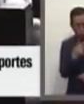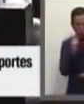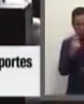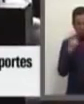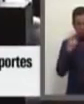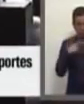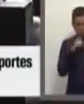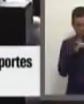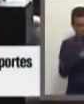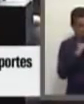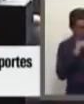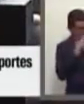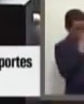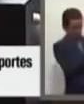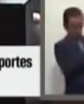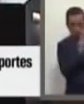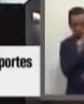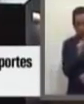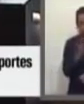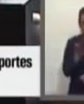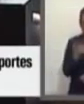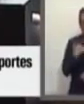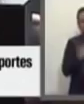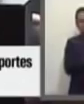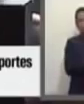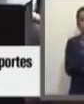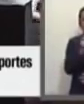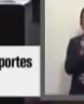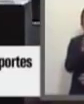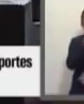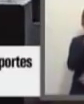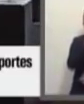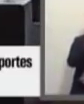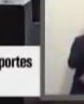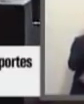ayudarlo. No existe el verbo mandatar, se dice mandar.